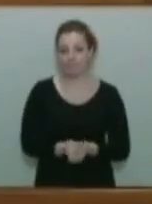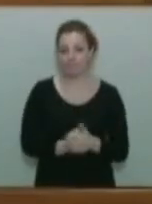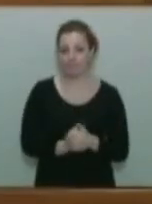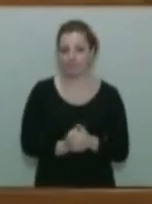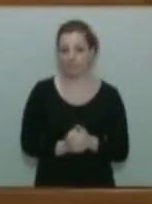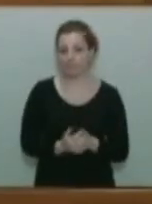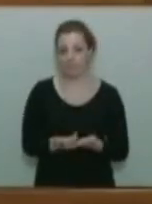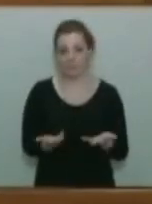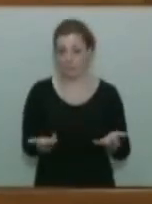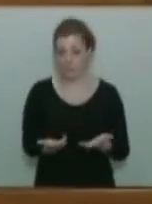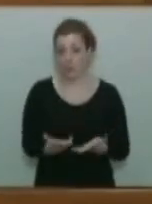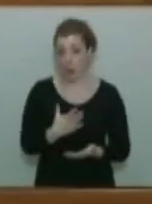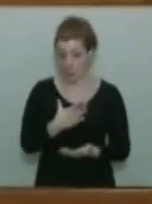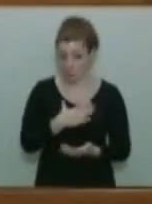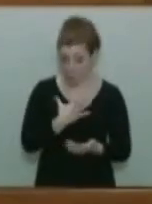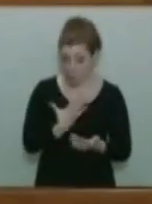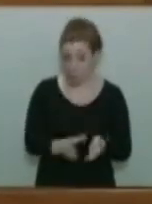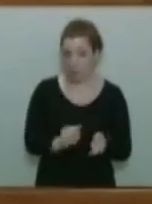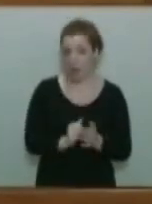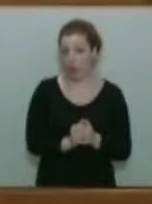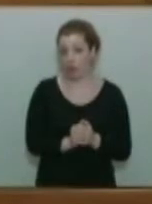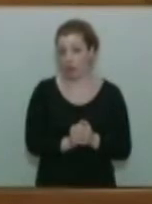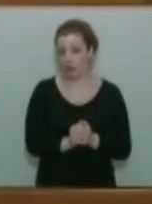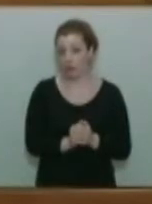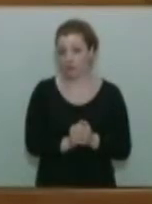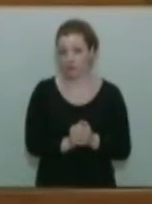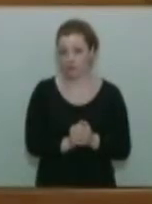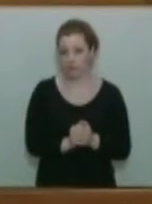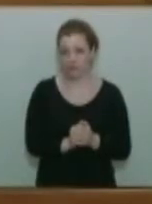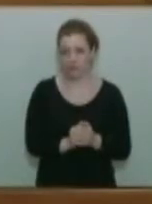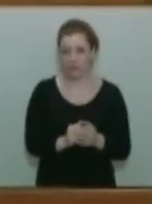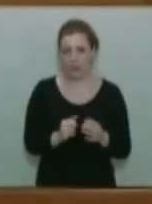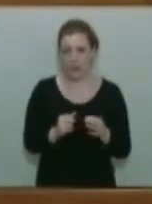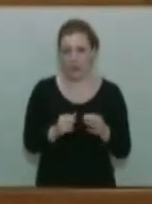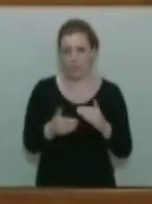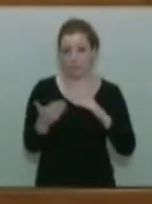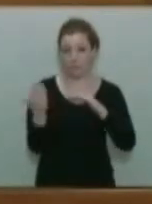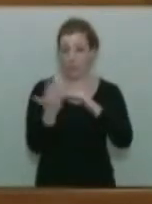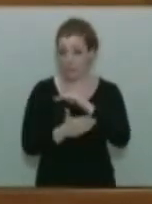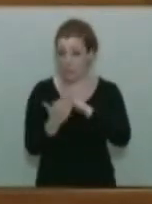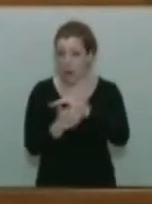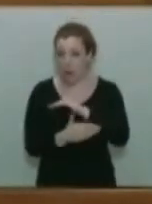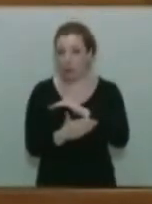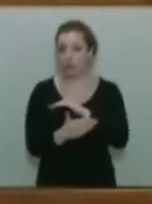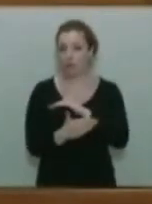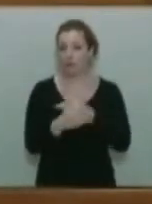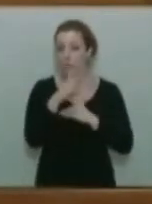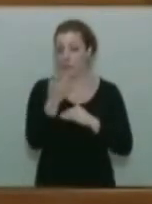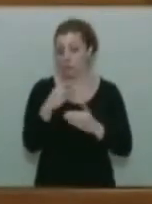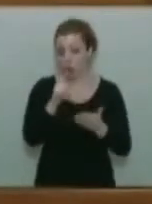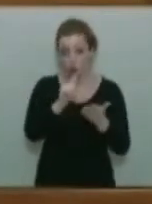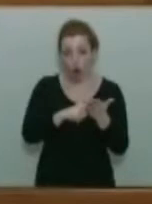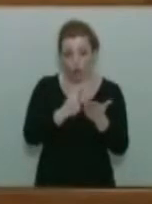en fin, seguramente que los plazos que hay que ir completando hasta las contrataciones no